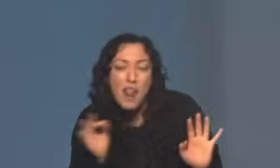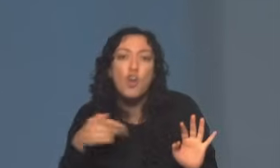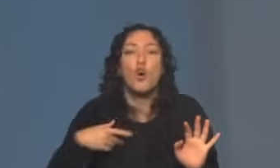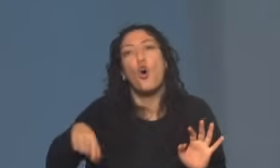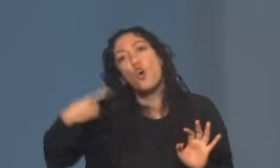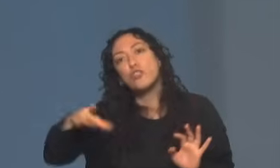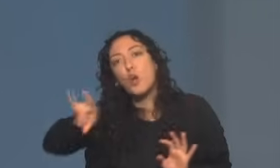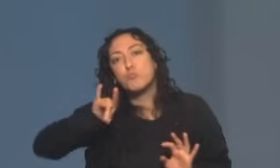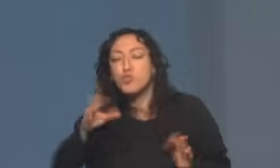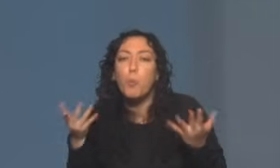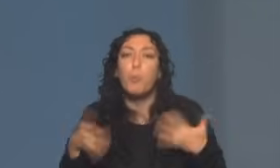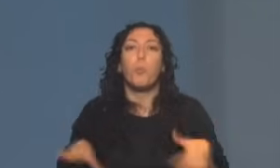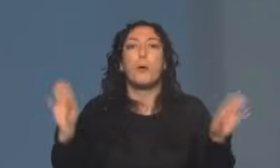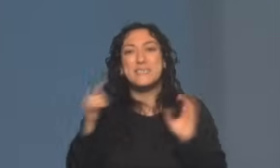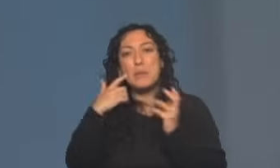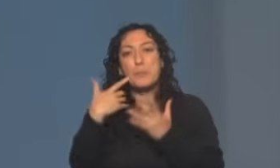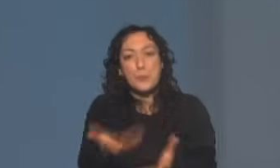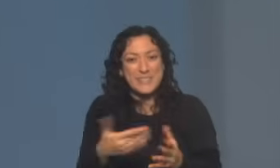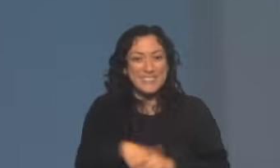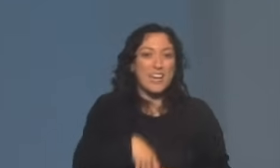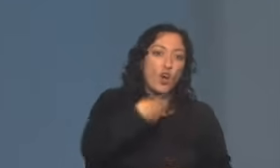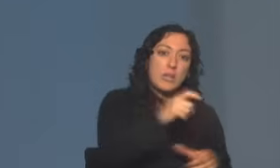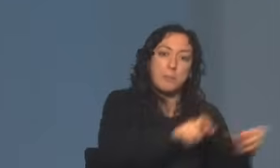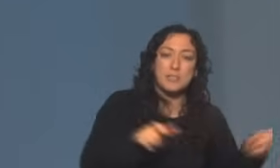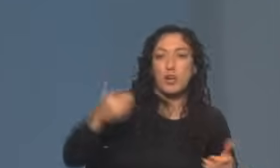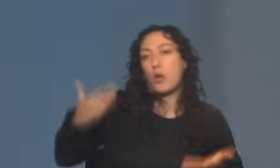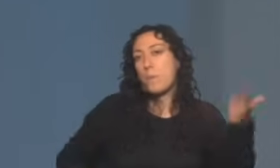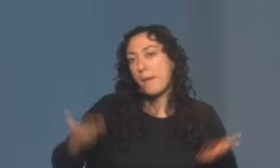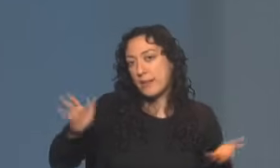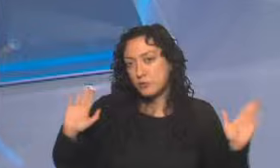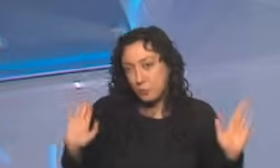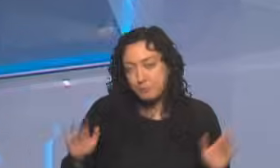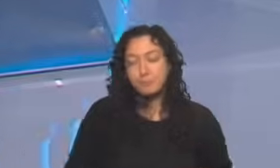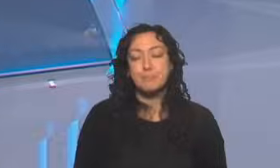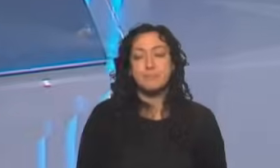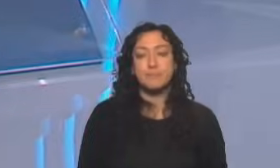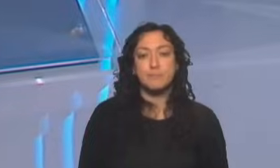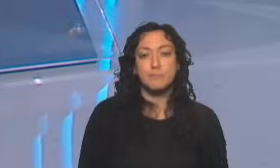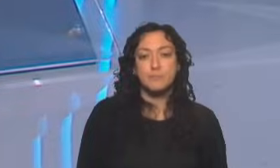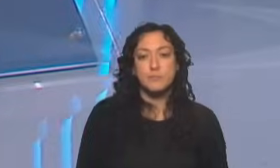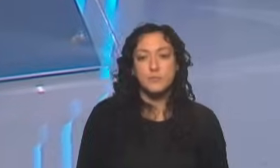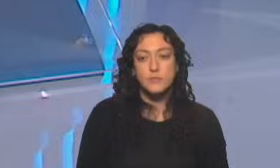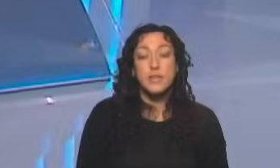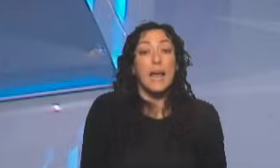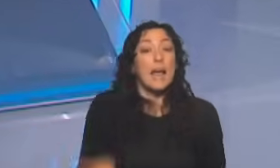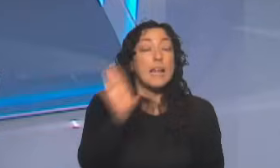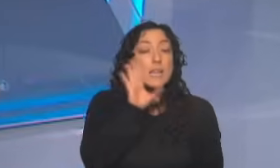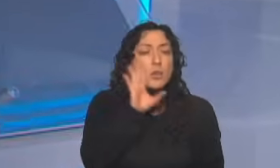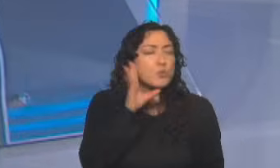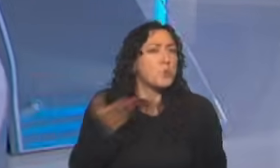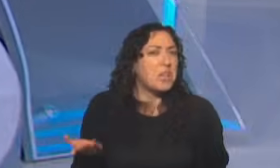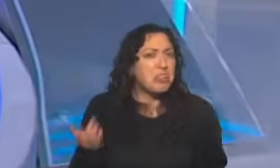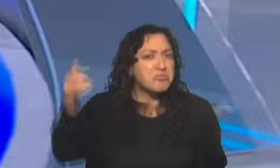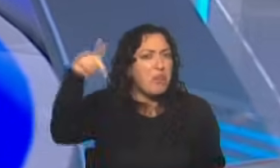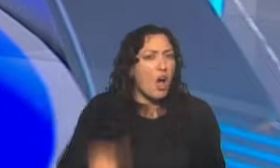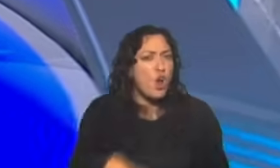alternativa posible a lo que la oferta electoral planteaba, ¿cierto? A ver, Esteban, Estados Unidos, ¿qué papel